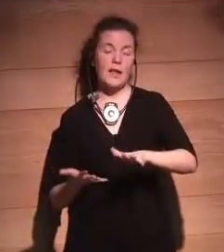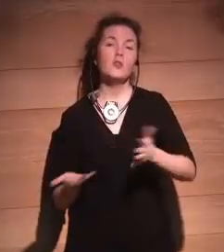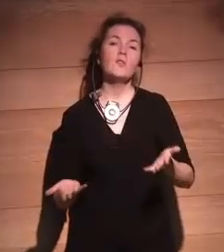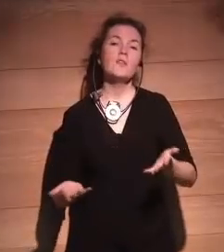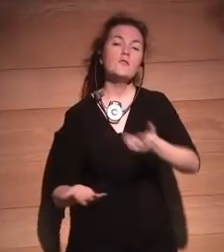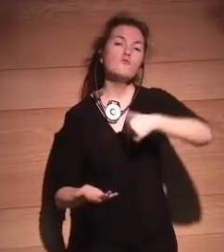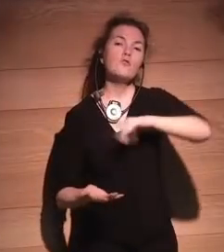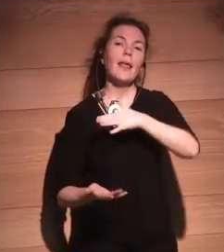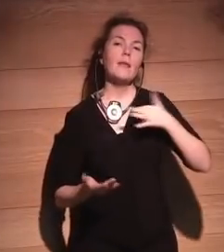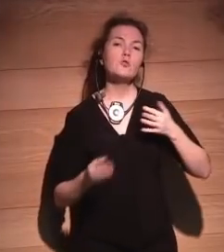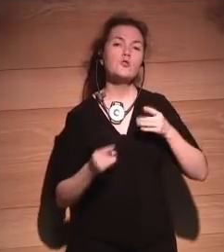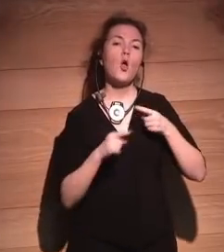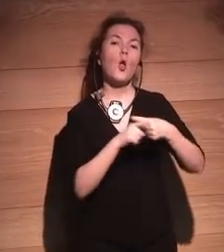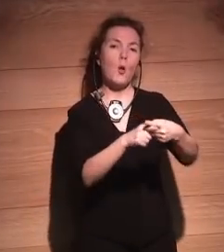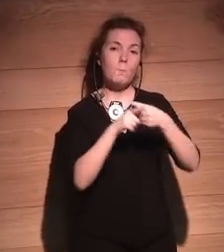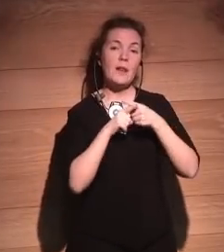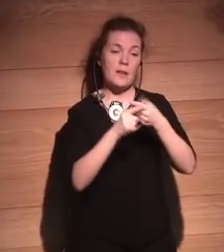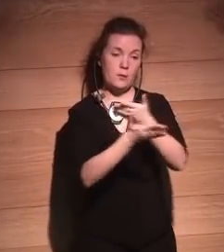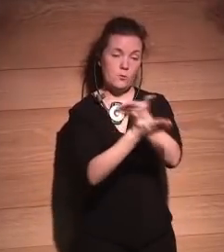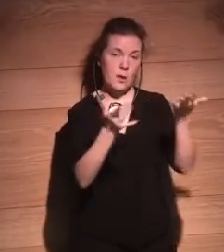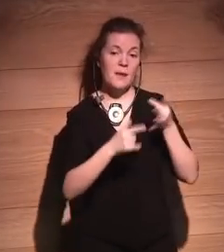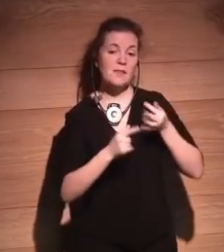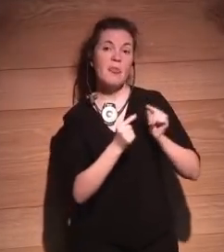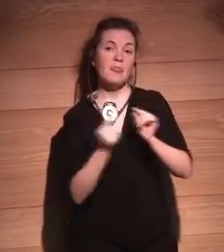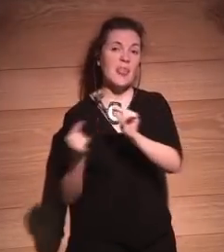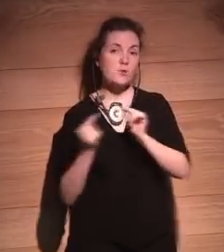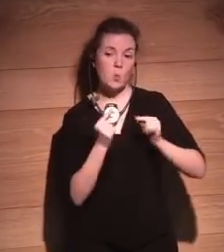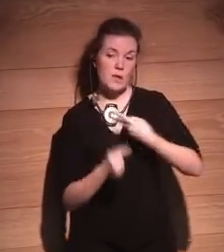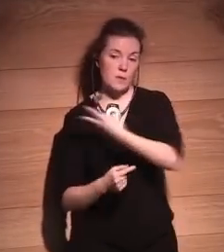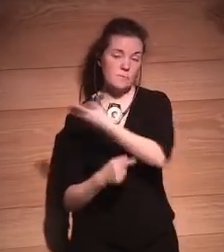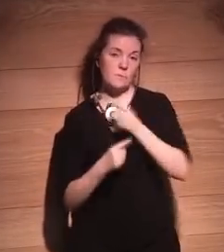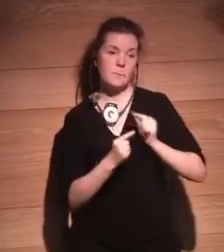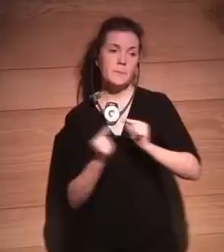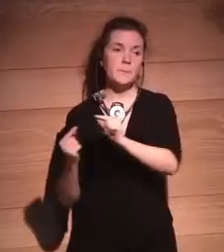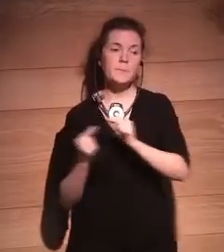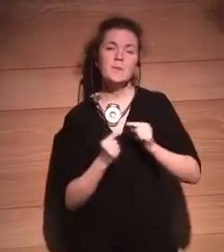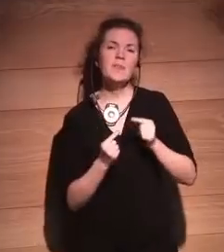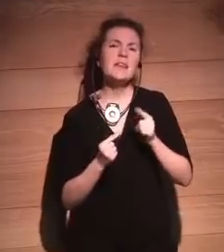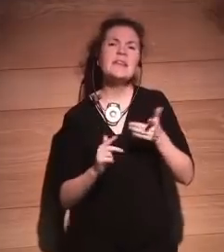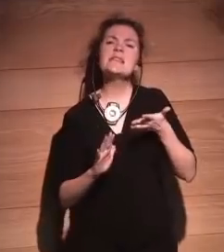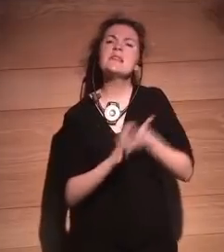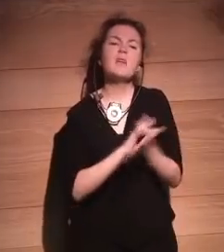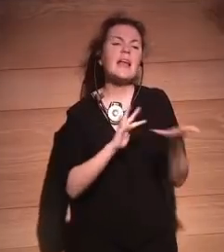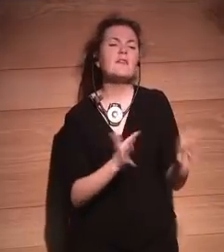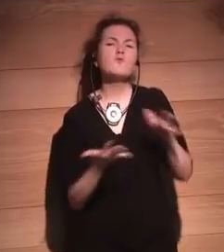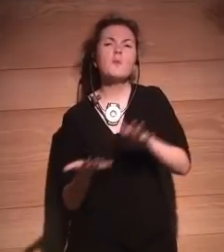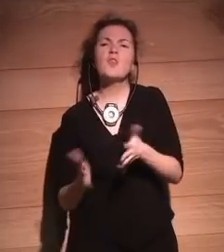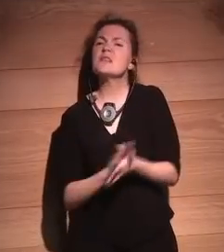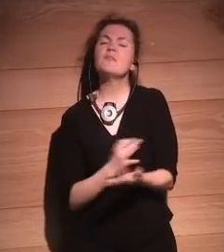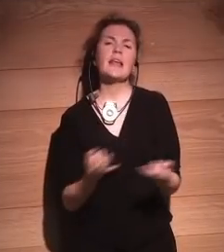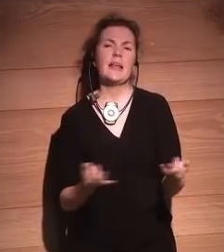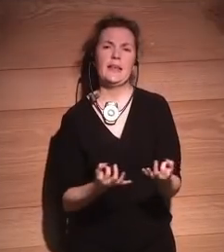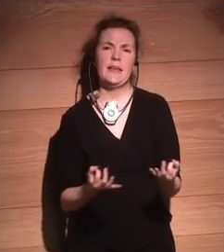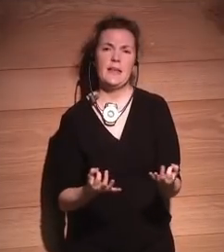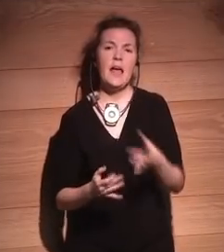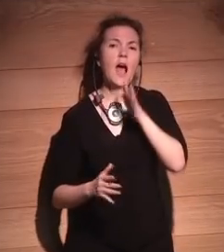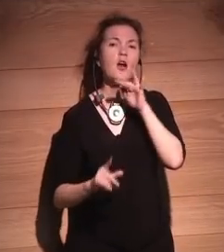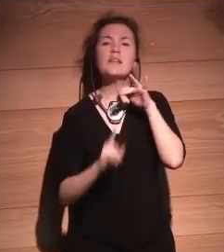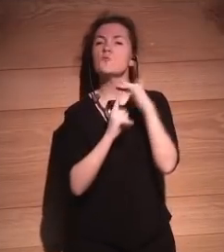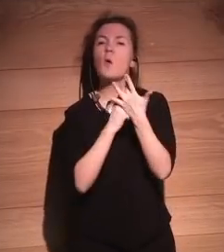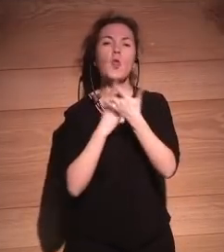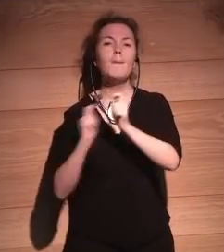queremos compartir con ustedes y discutir entre los panelistas qué significa esa transformación, en qué estado se